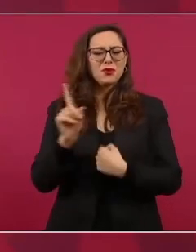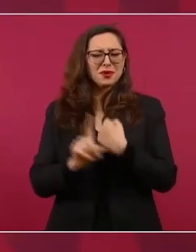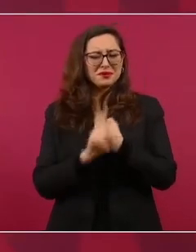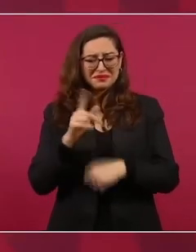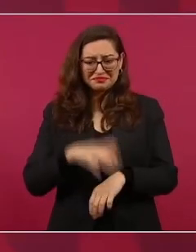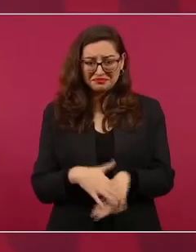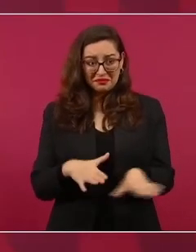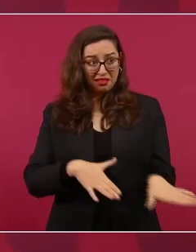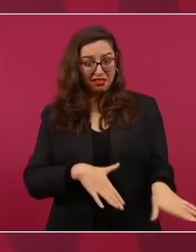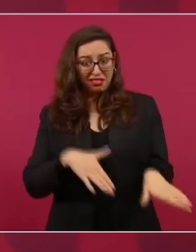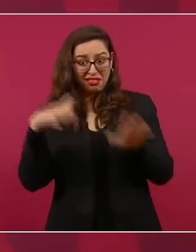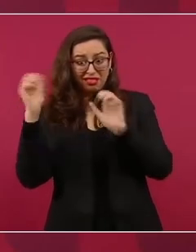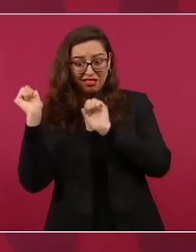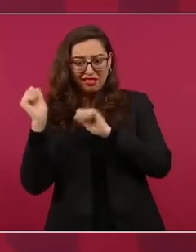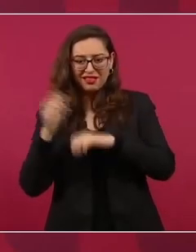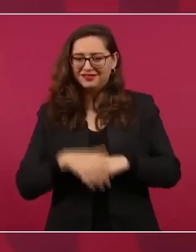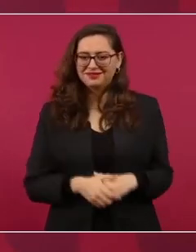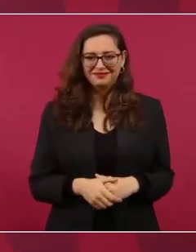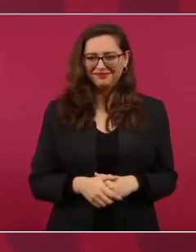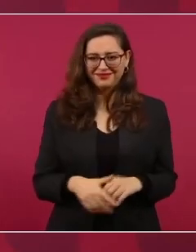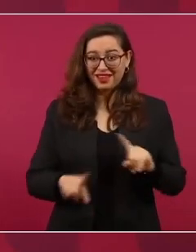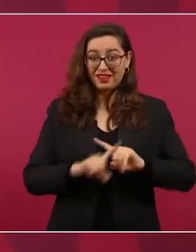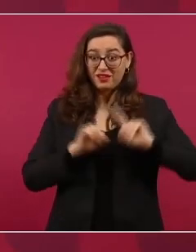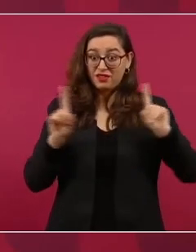México. México es